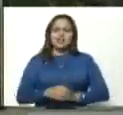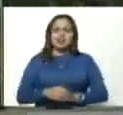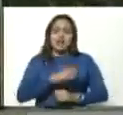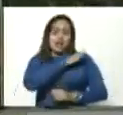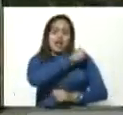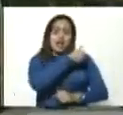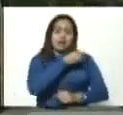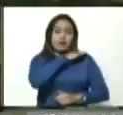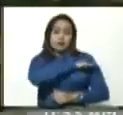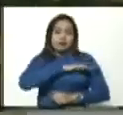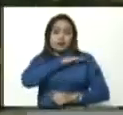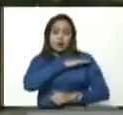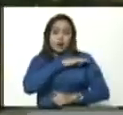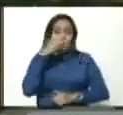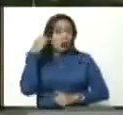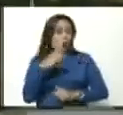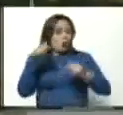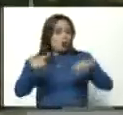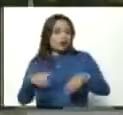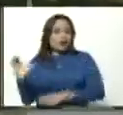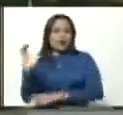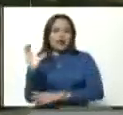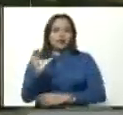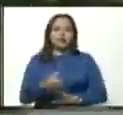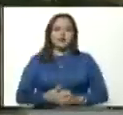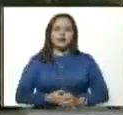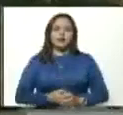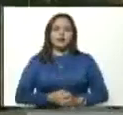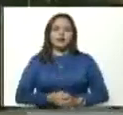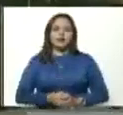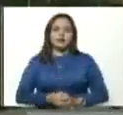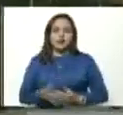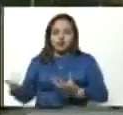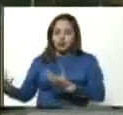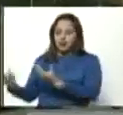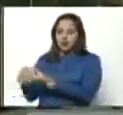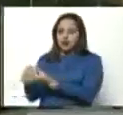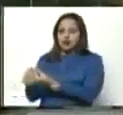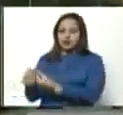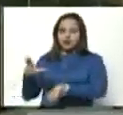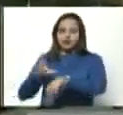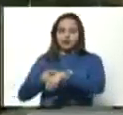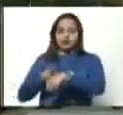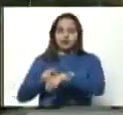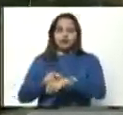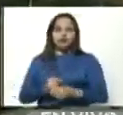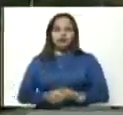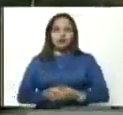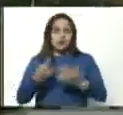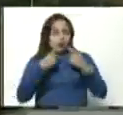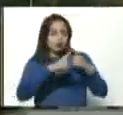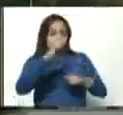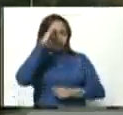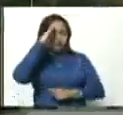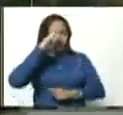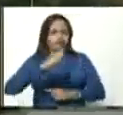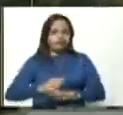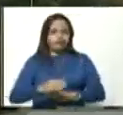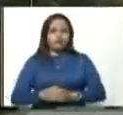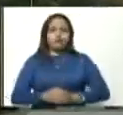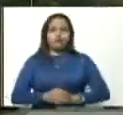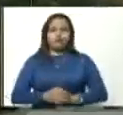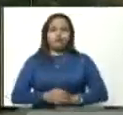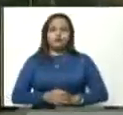Caracas, en la compañera, colega Minerva Simosa, y el general de división Romero